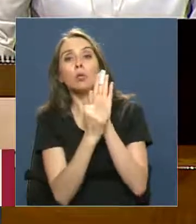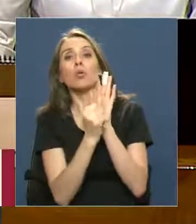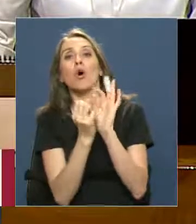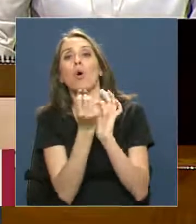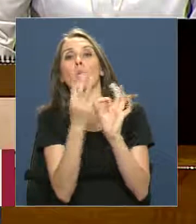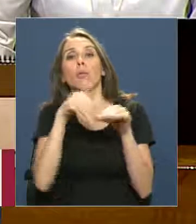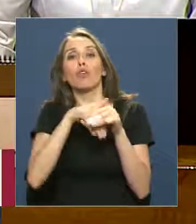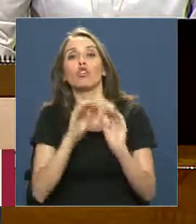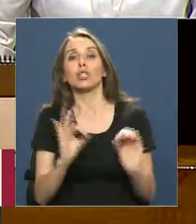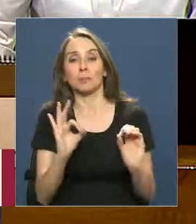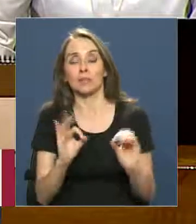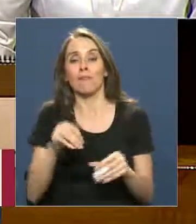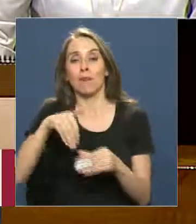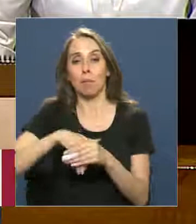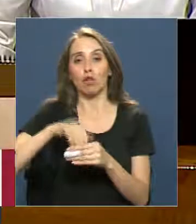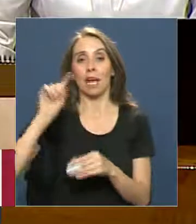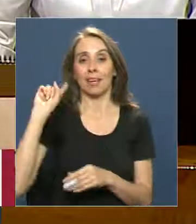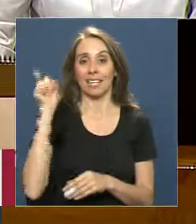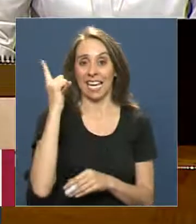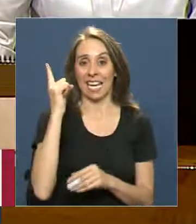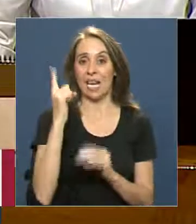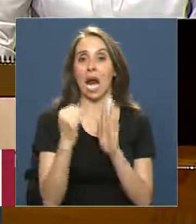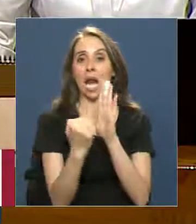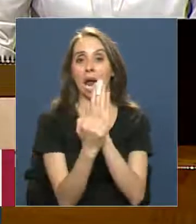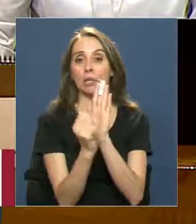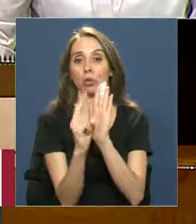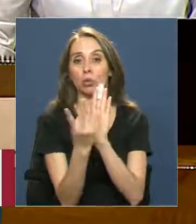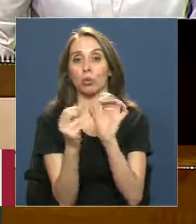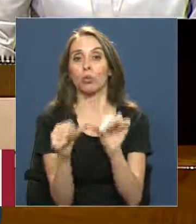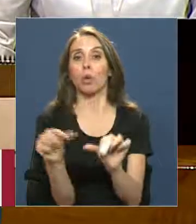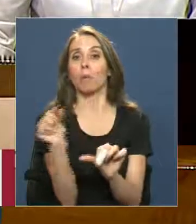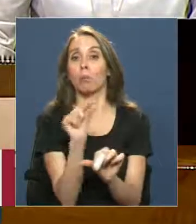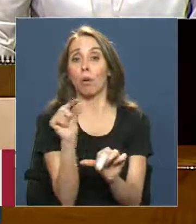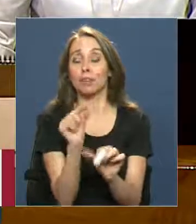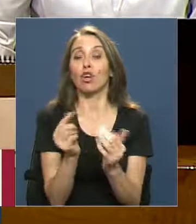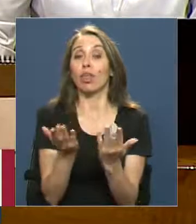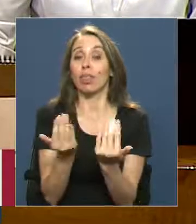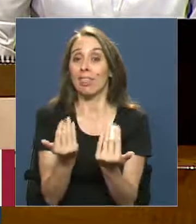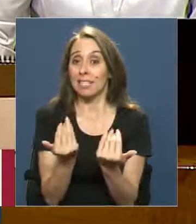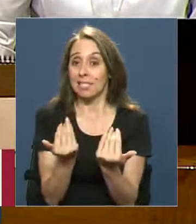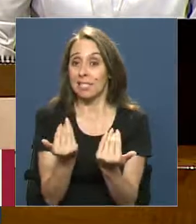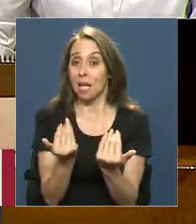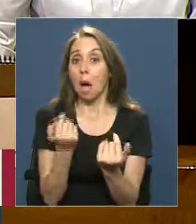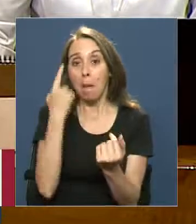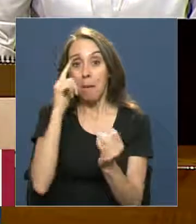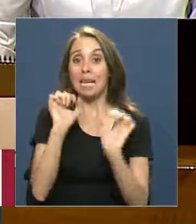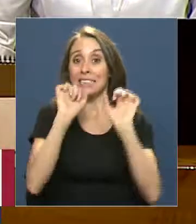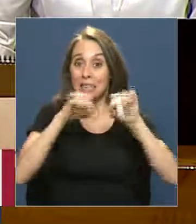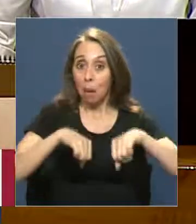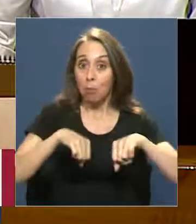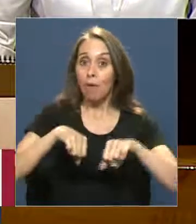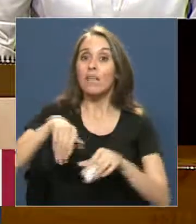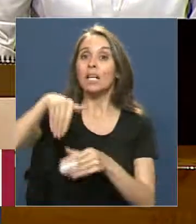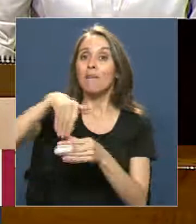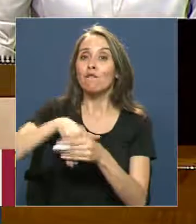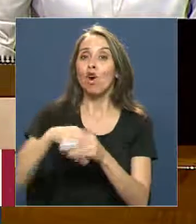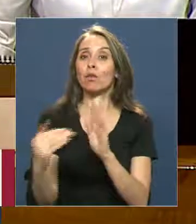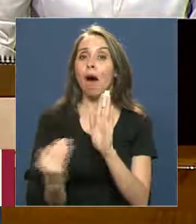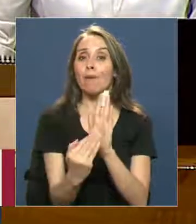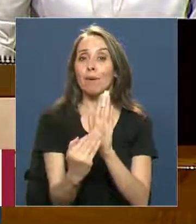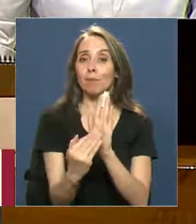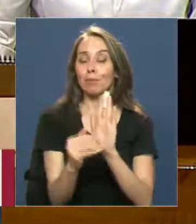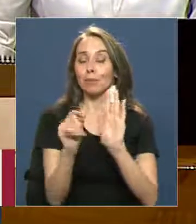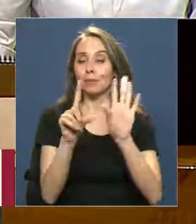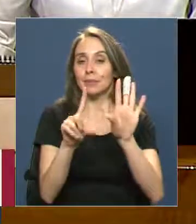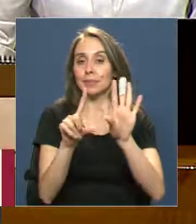votación general, el artículo segundo transitorio que requiere para su aprobación del voto favorable